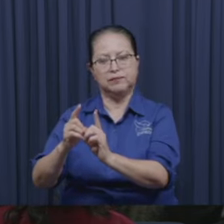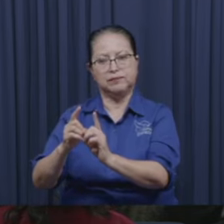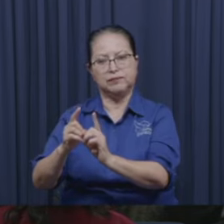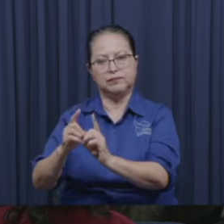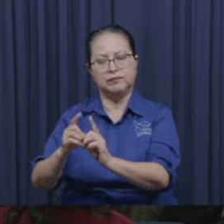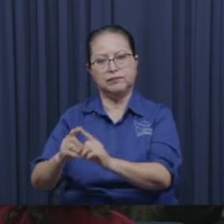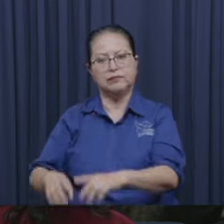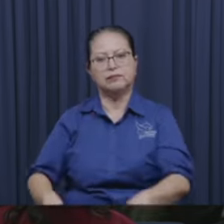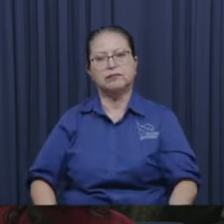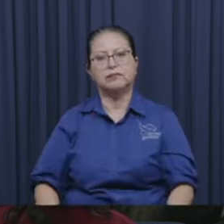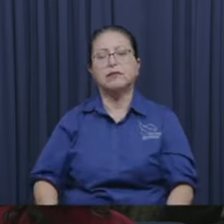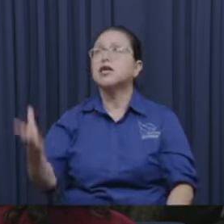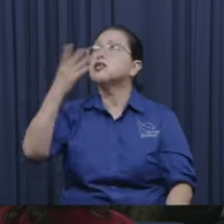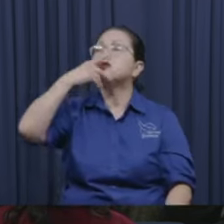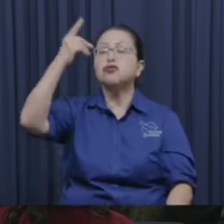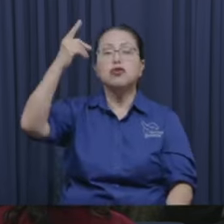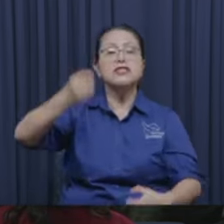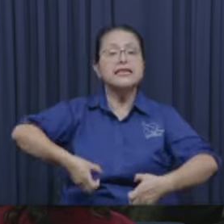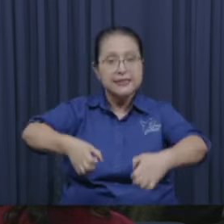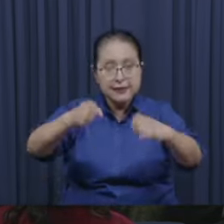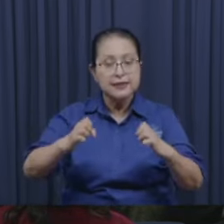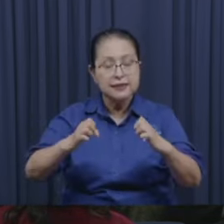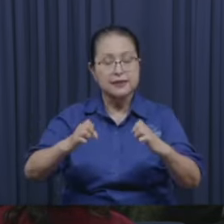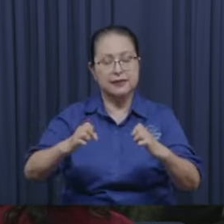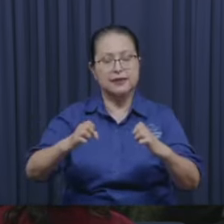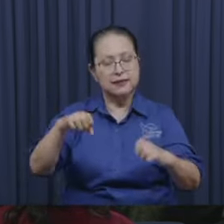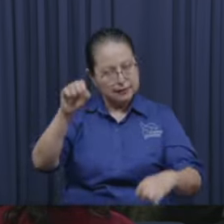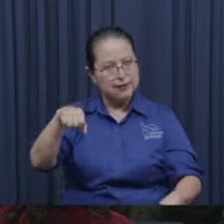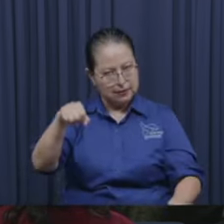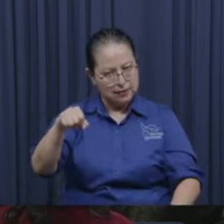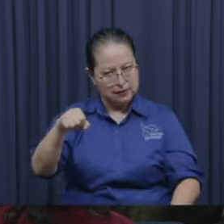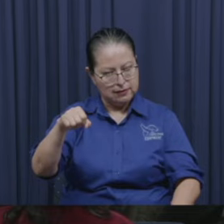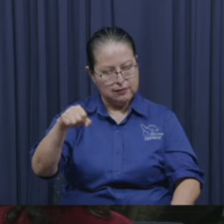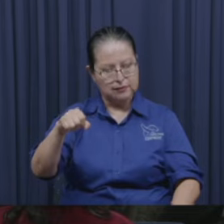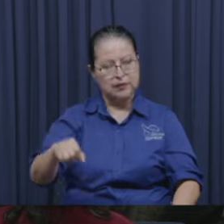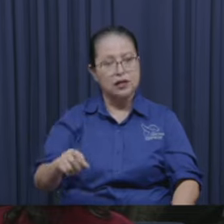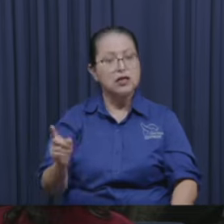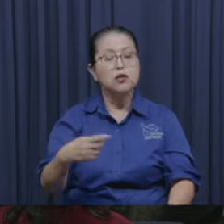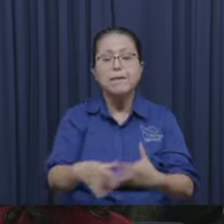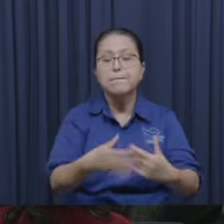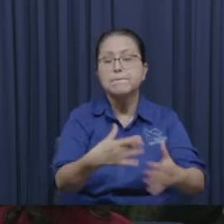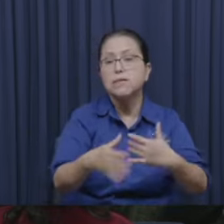fe de cada quien no dios existe Aunque alguien diga que no exista sigue existiendo